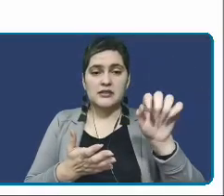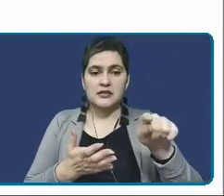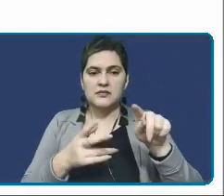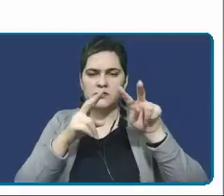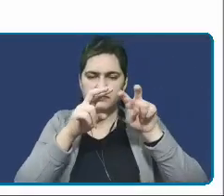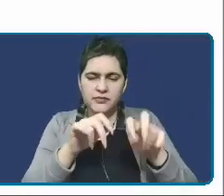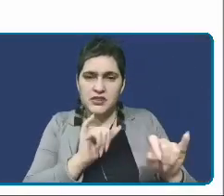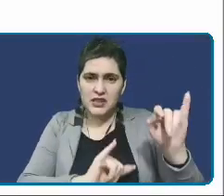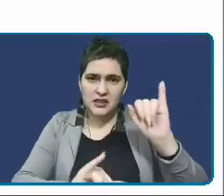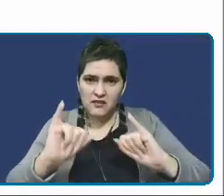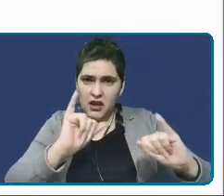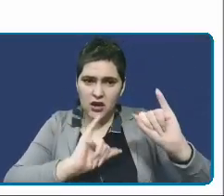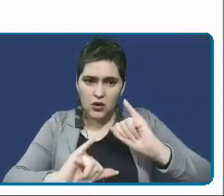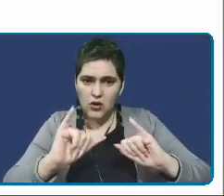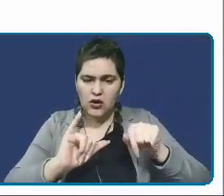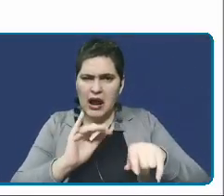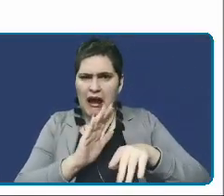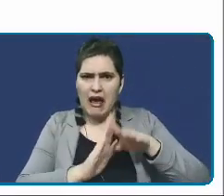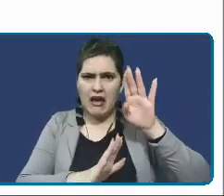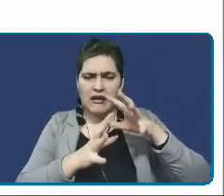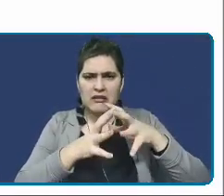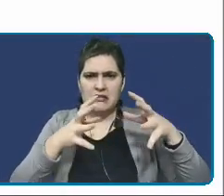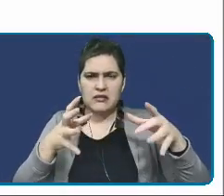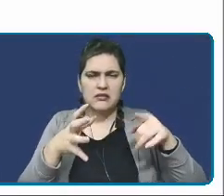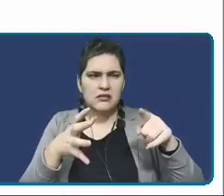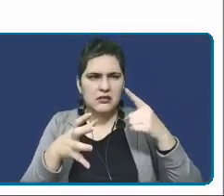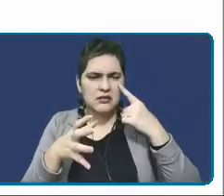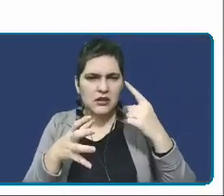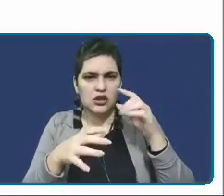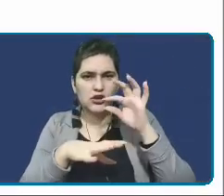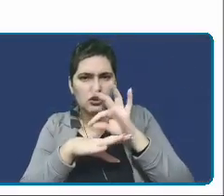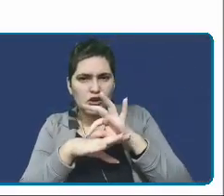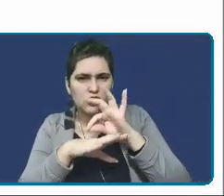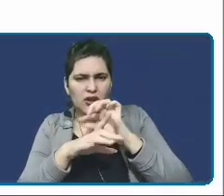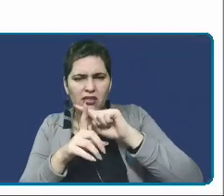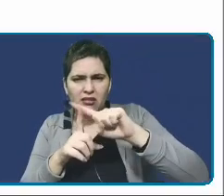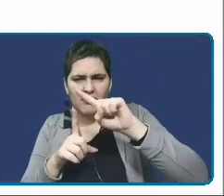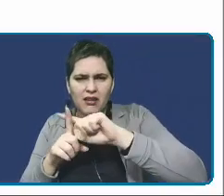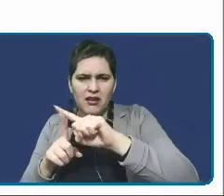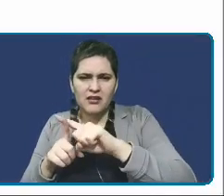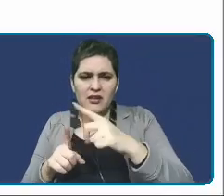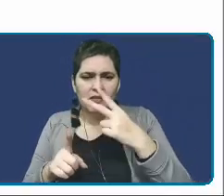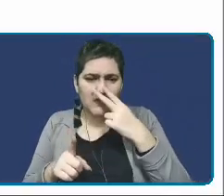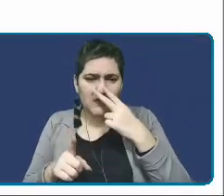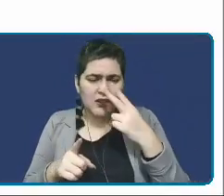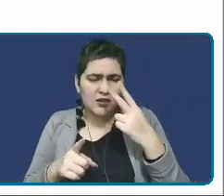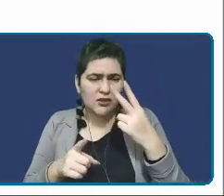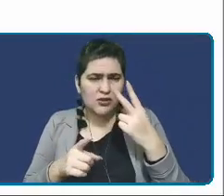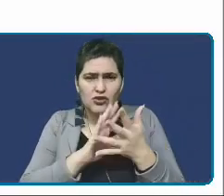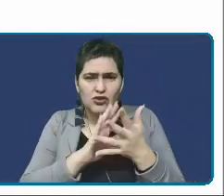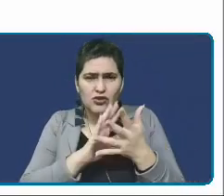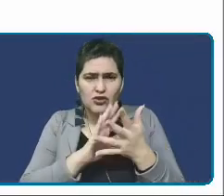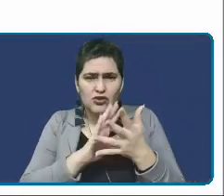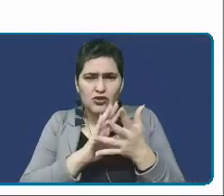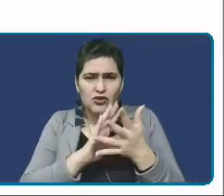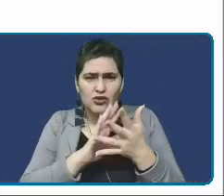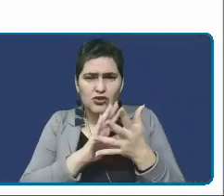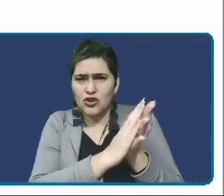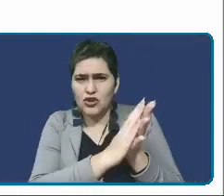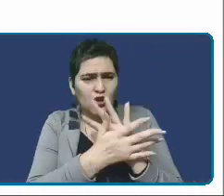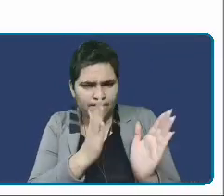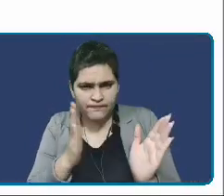grandes de tratantes, de médicos, ¿no es cierto? Y finalmente, con todo el proceso que tienen que hacer para decir